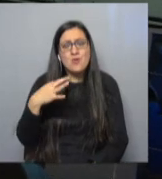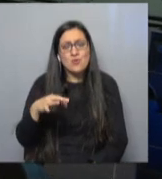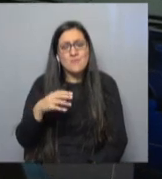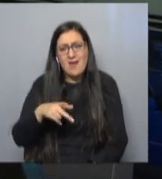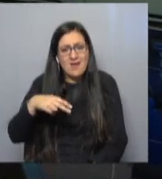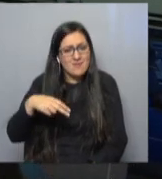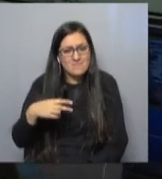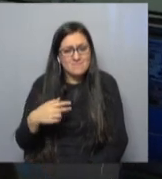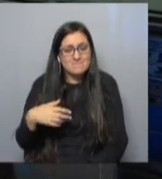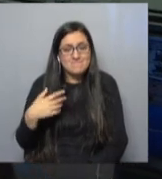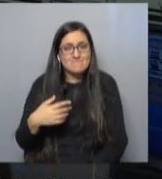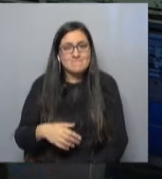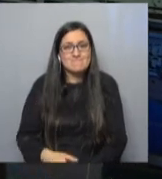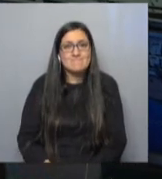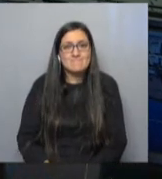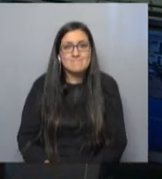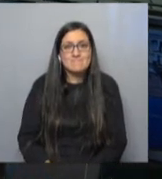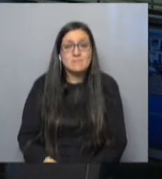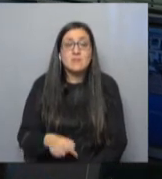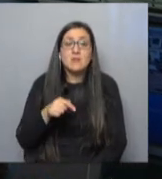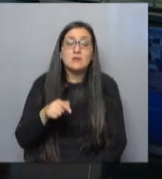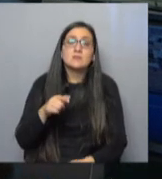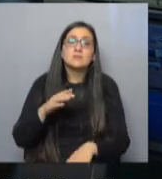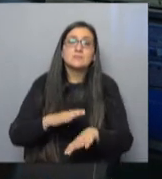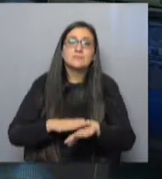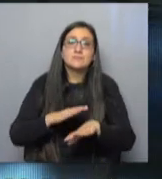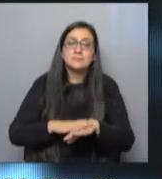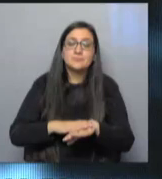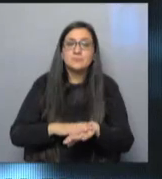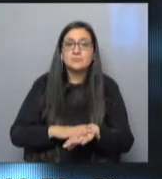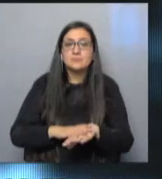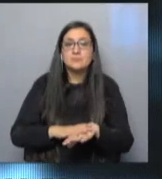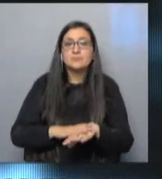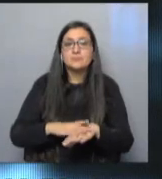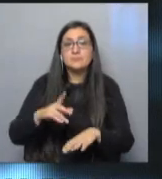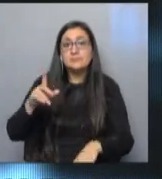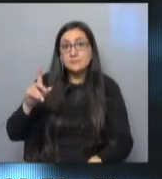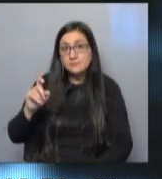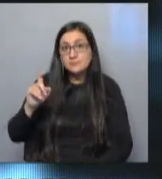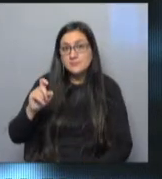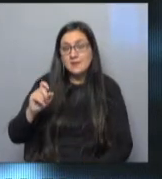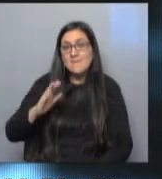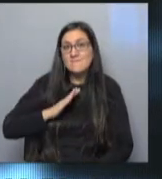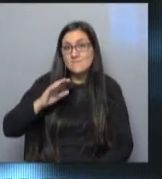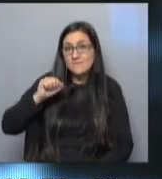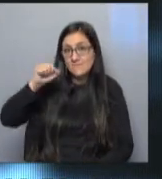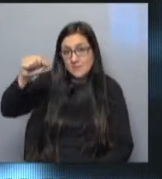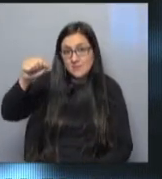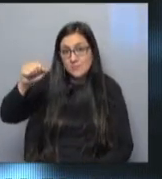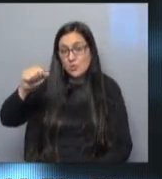adelante de muchas mujeres en ese momento en ese entonces este obviamente el feminismo no